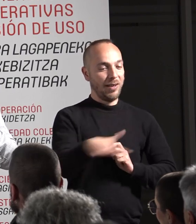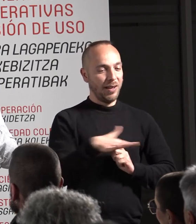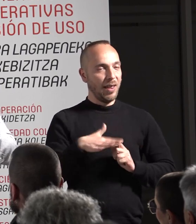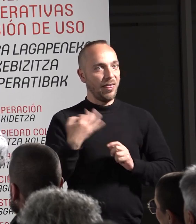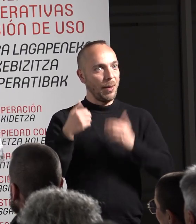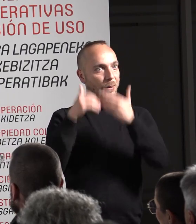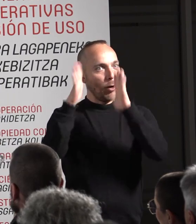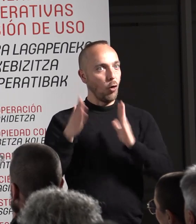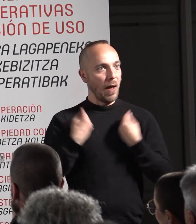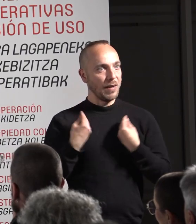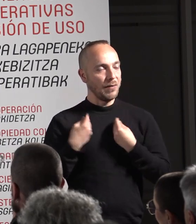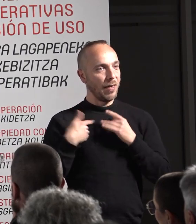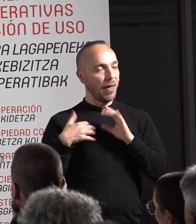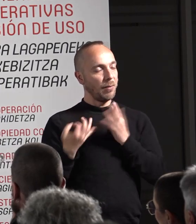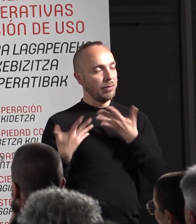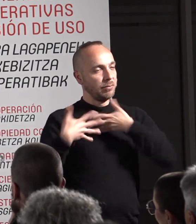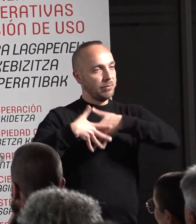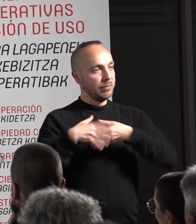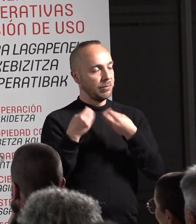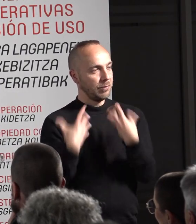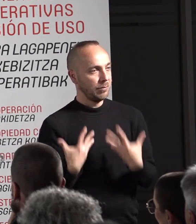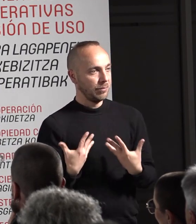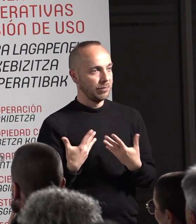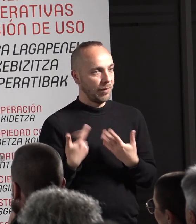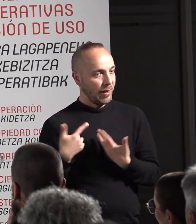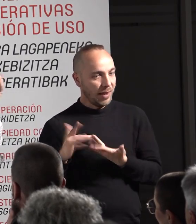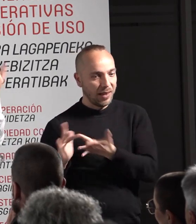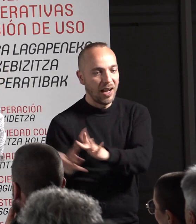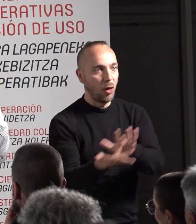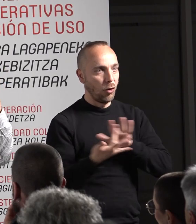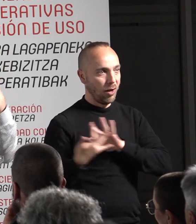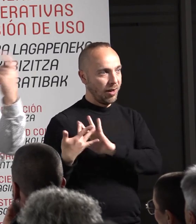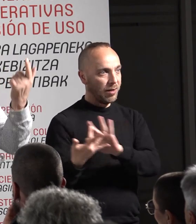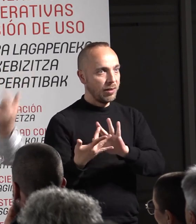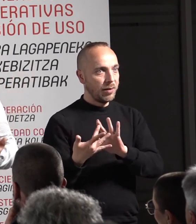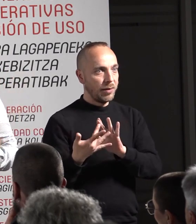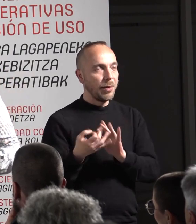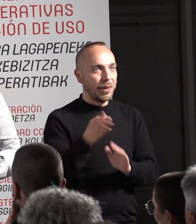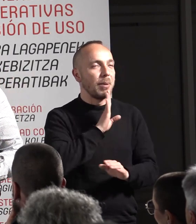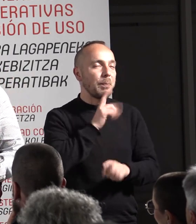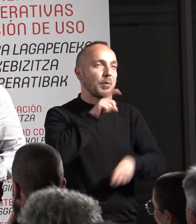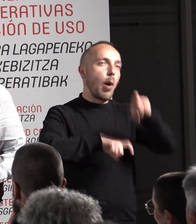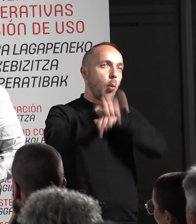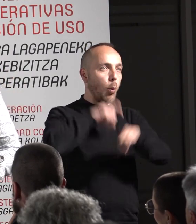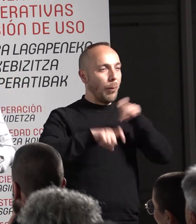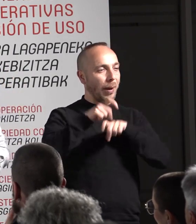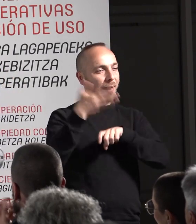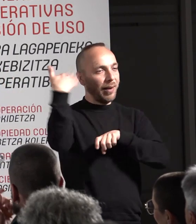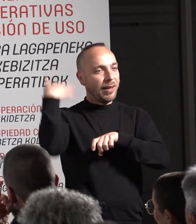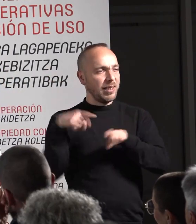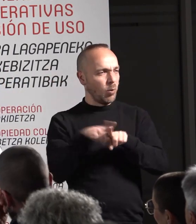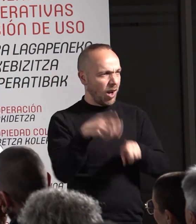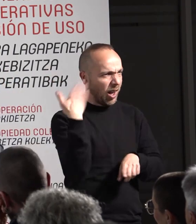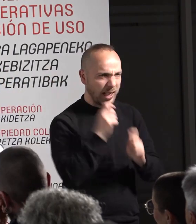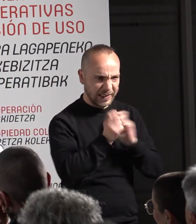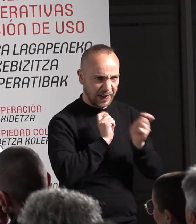vivienda, pero no estabulados en la vivienda. Es decir, nos tenemos que relacionar, tenemos que volver, hoy lo decía yo en una entrevista muy amablemente que